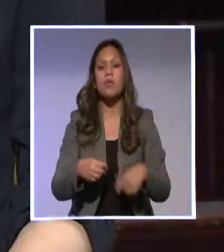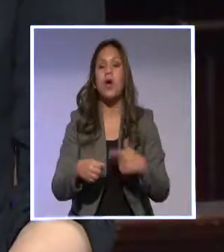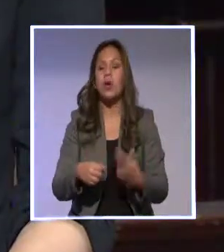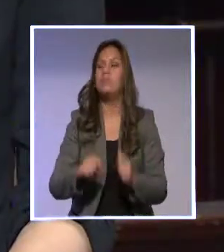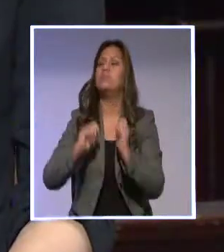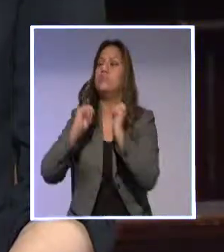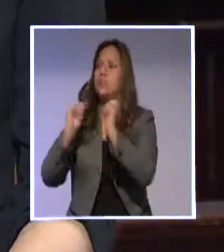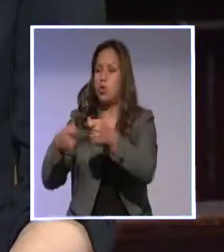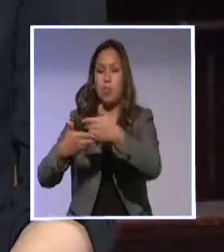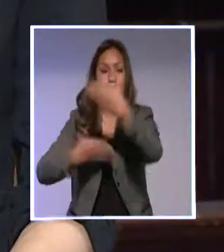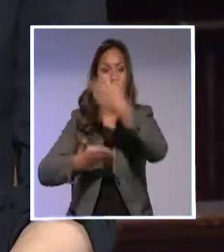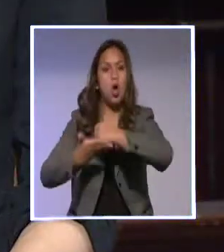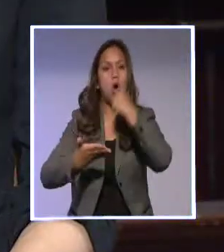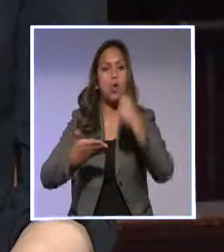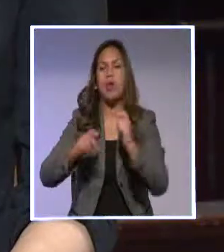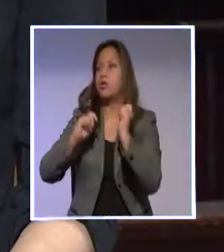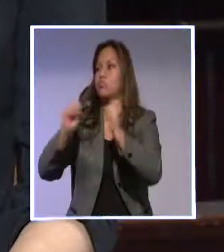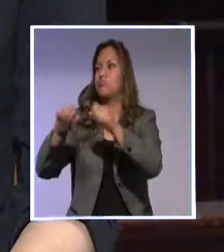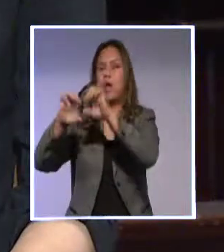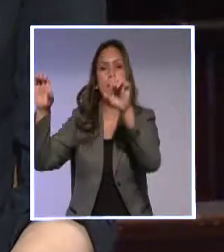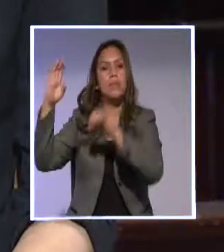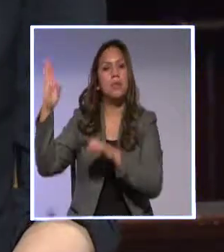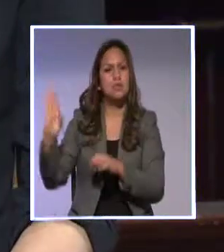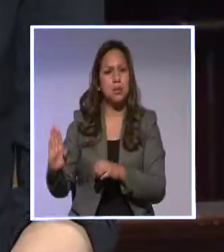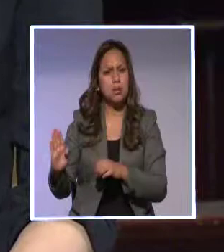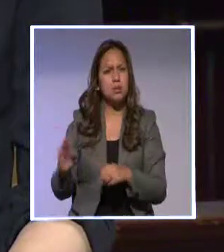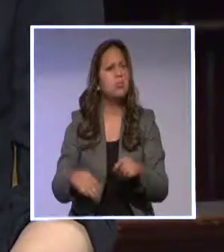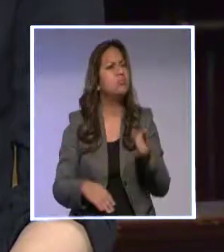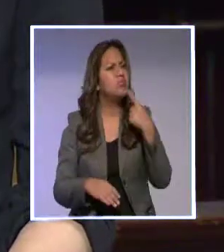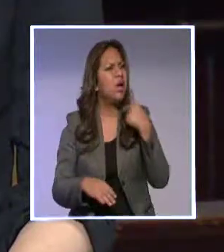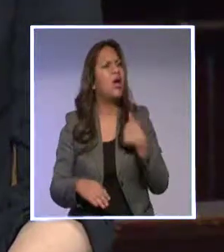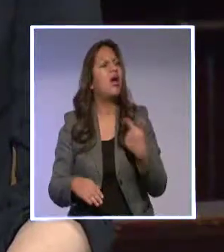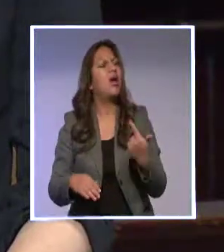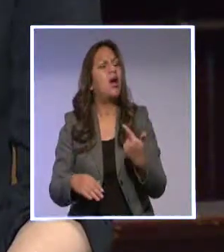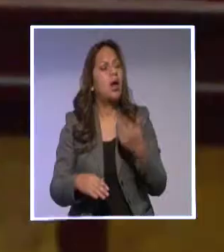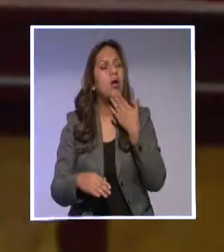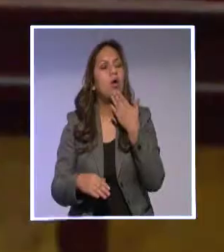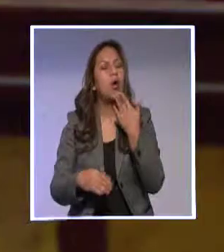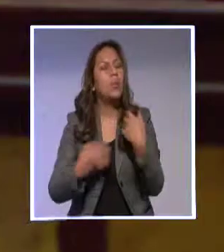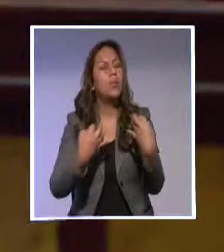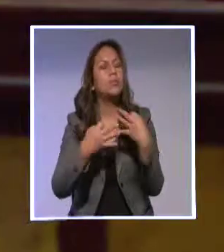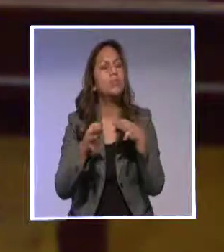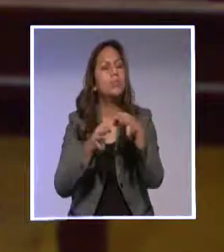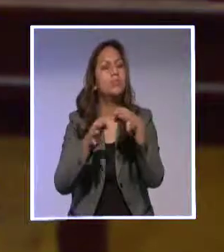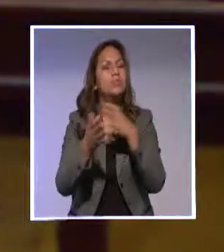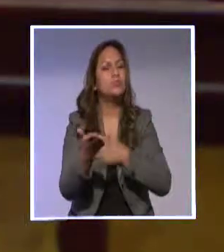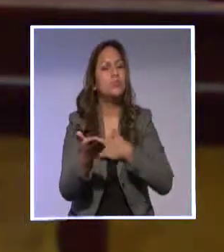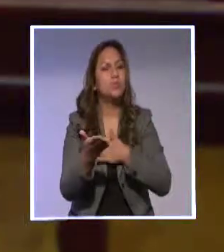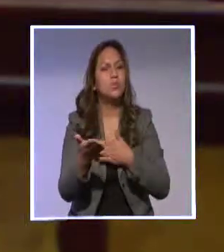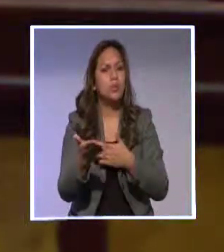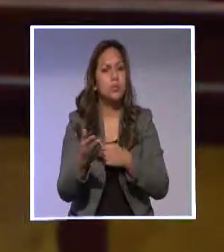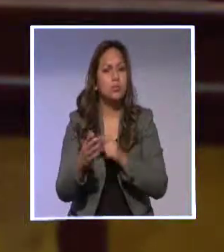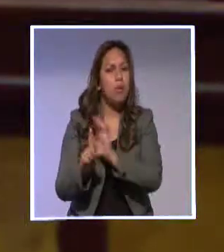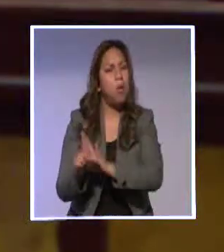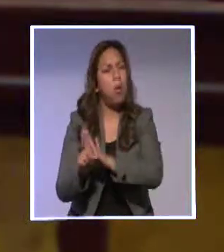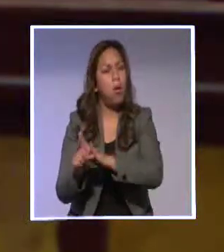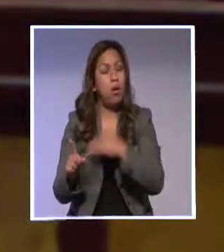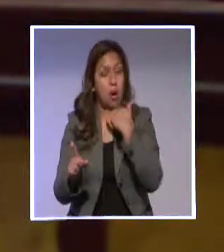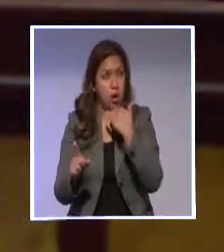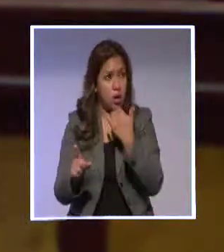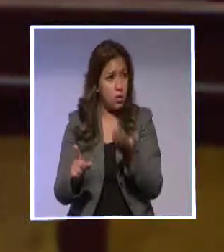odebrecht sobre qué supuestos parten para solicitar esta investigación lo que nosotros estamos haciendo ahora es guardar